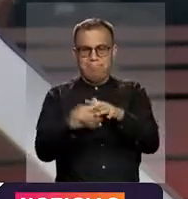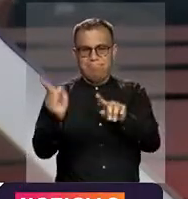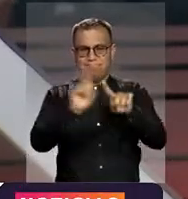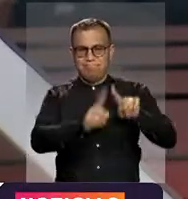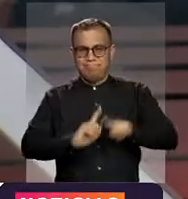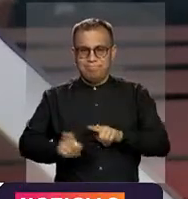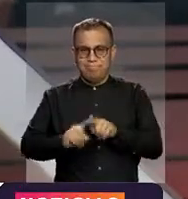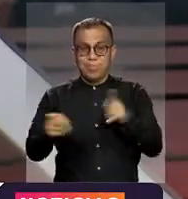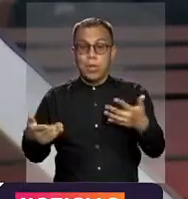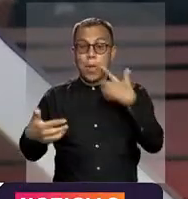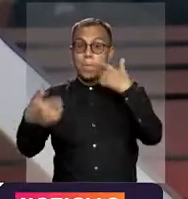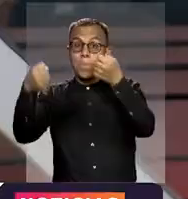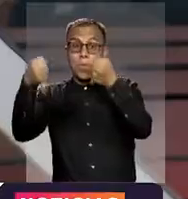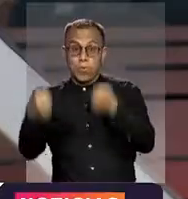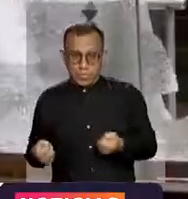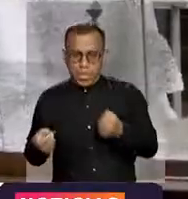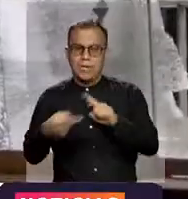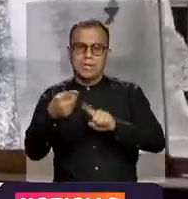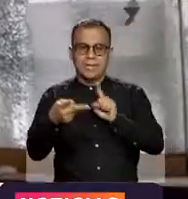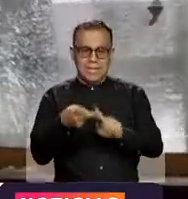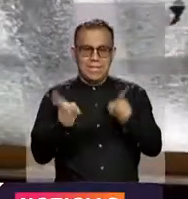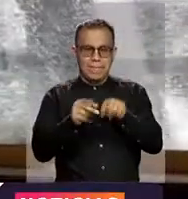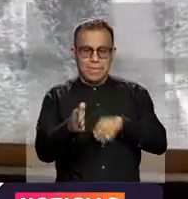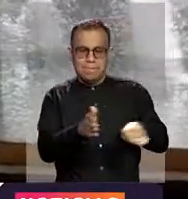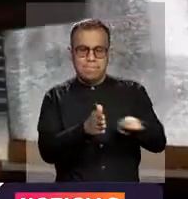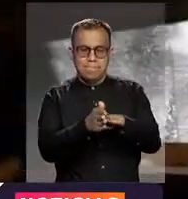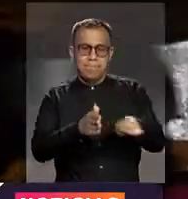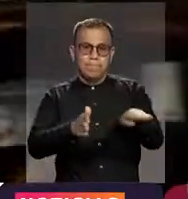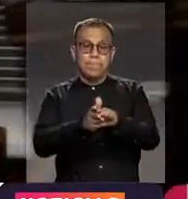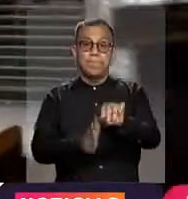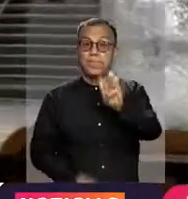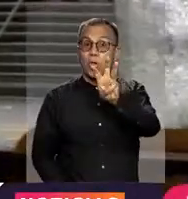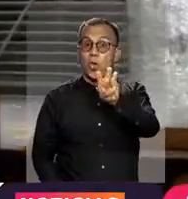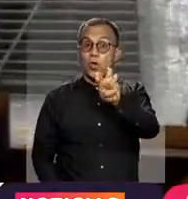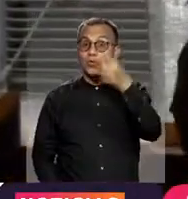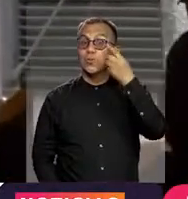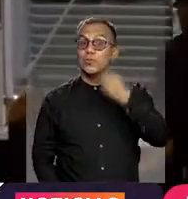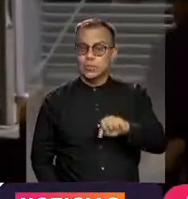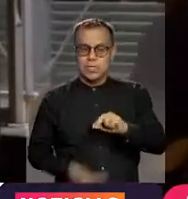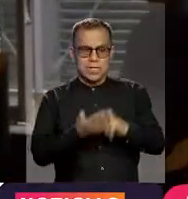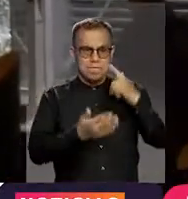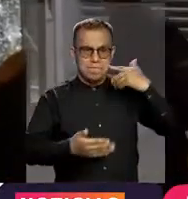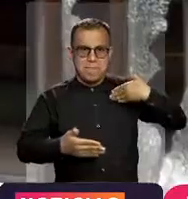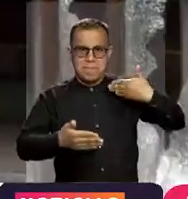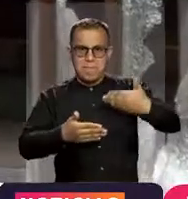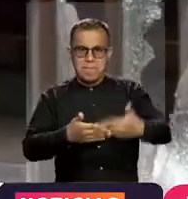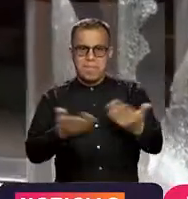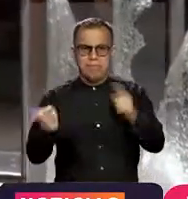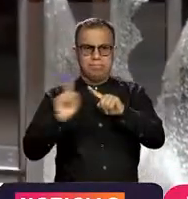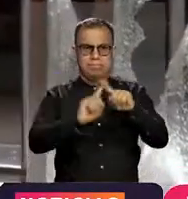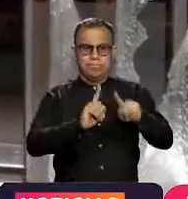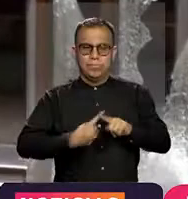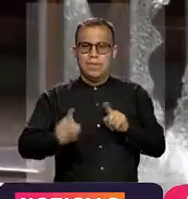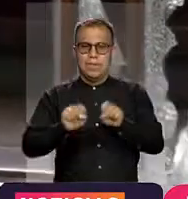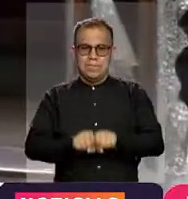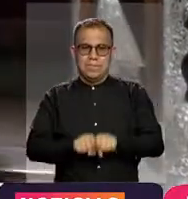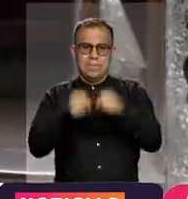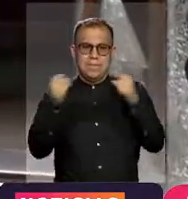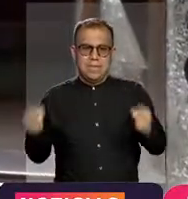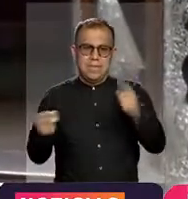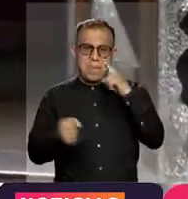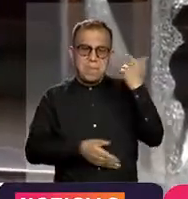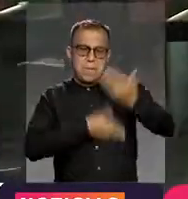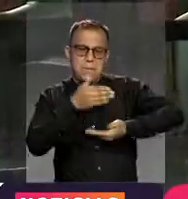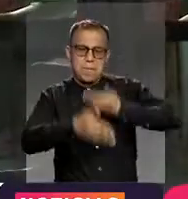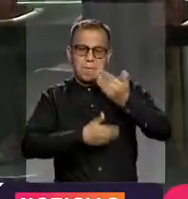diferentes portales y estaciones. Tras 8 días de protestas en Bogotá, Transmilenio ha sufrido diversos daños y opera con menos